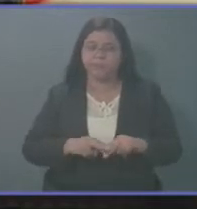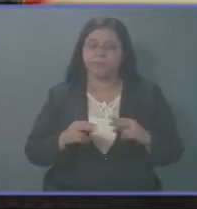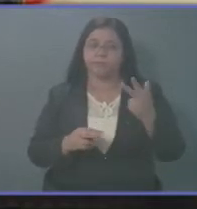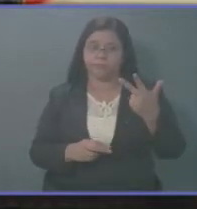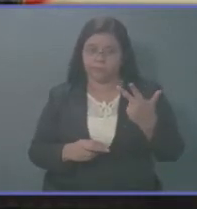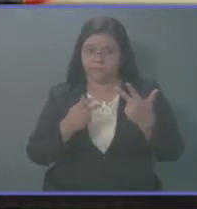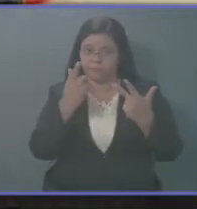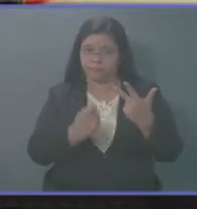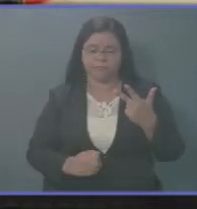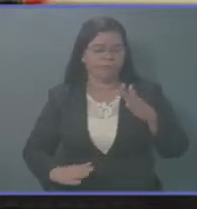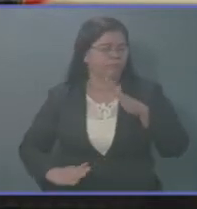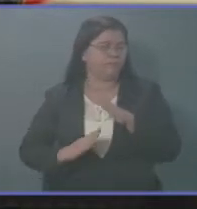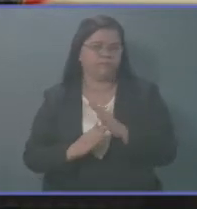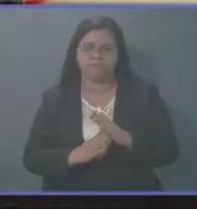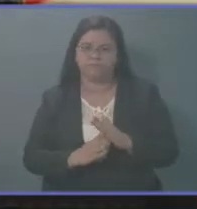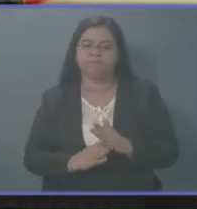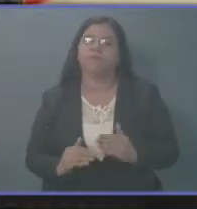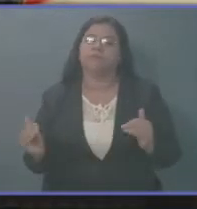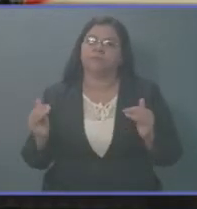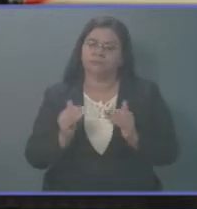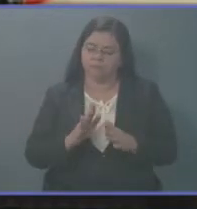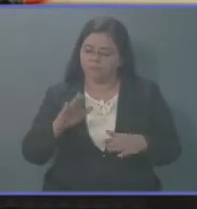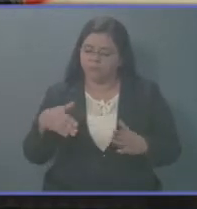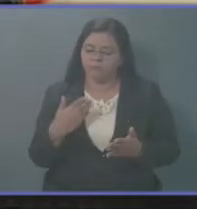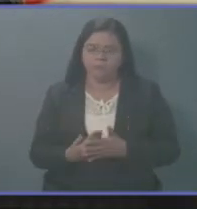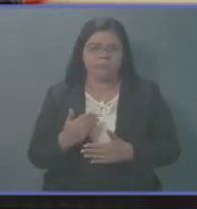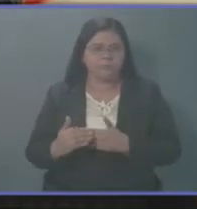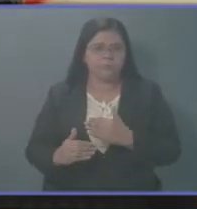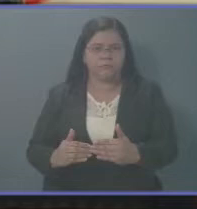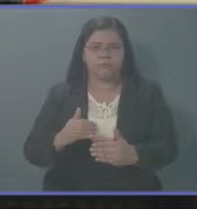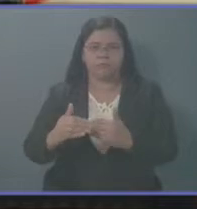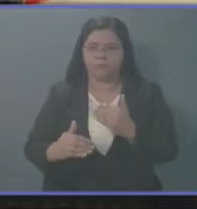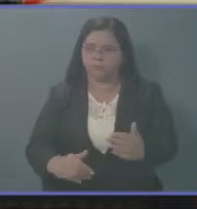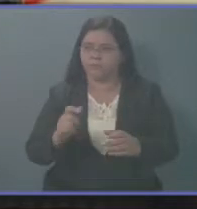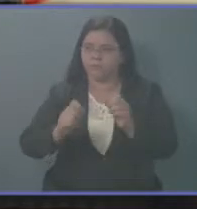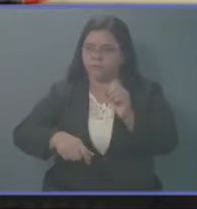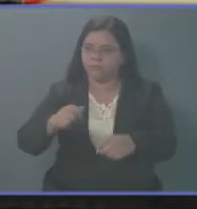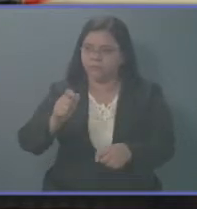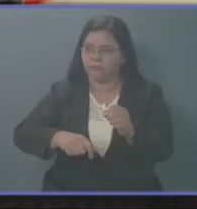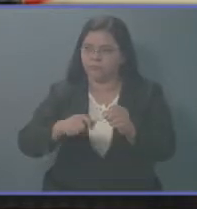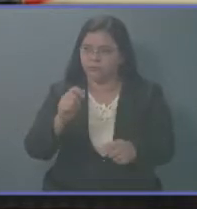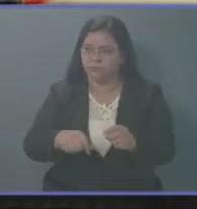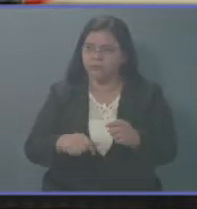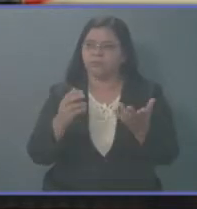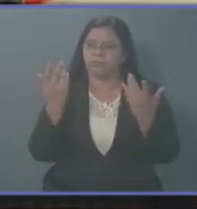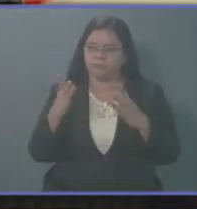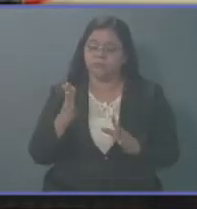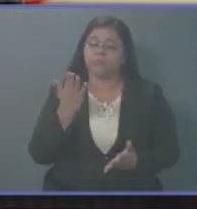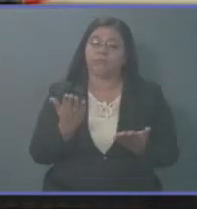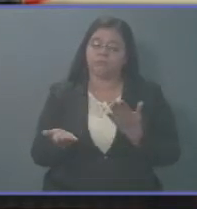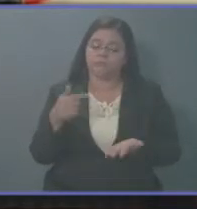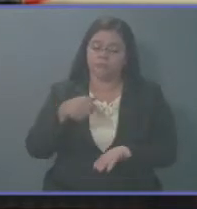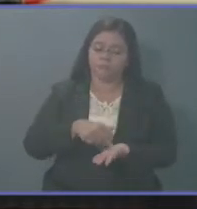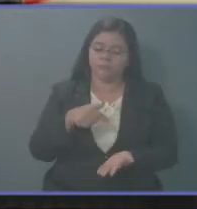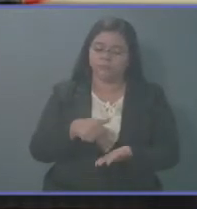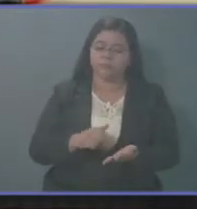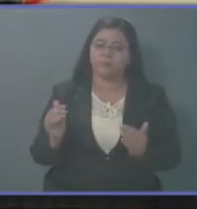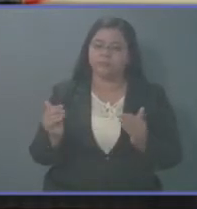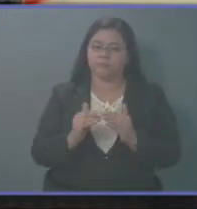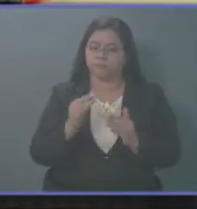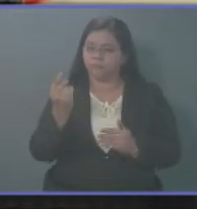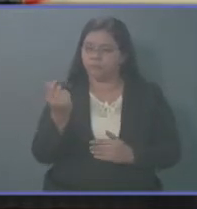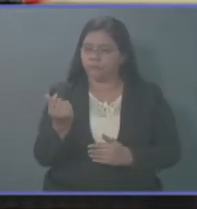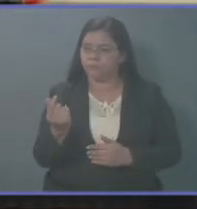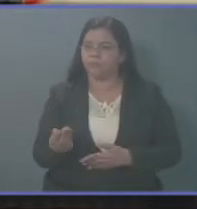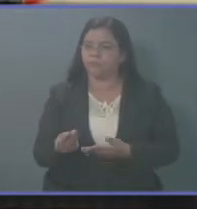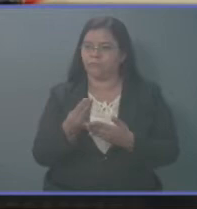meses a los productores, así como los actores de la cadena productiva, cooperativas agropecuarias, que tengan deudas contraídas con fondos provenientes